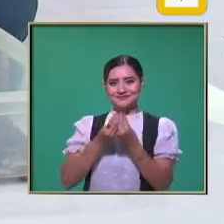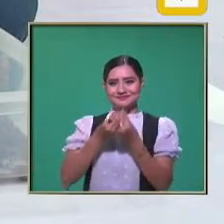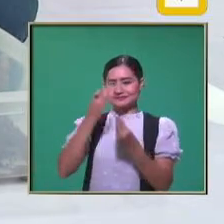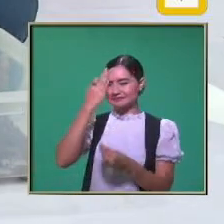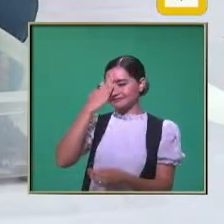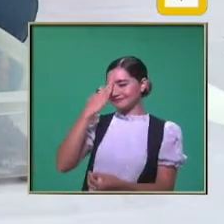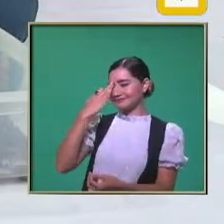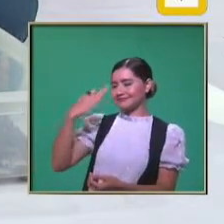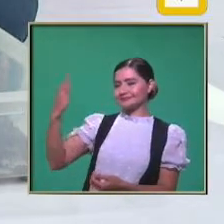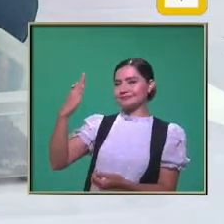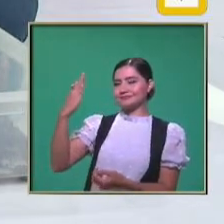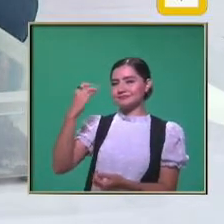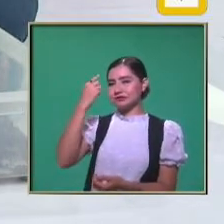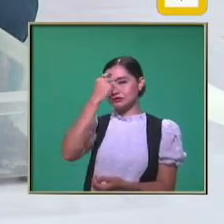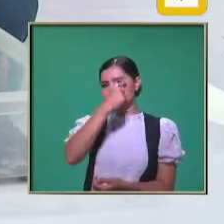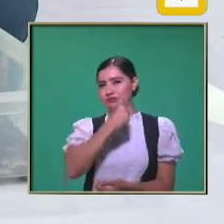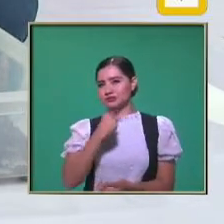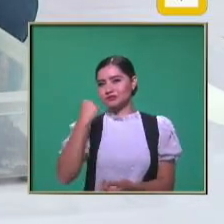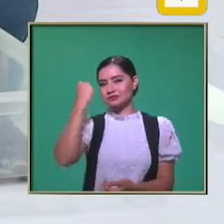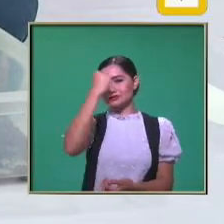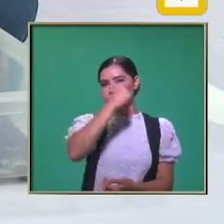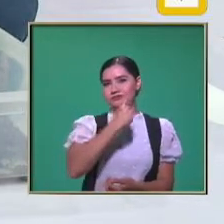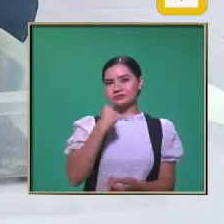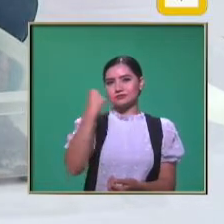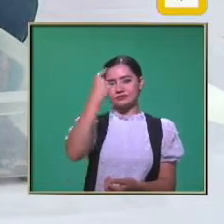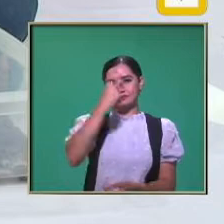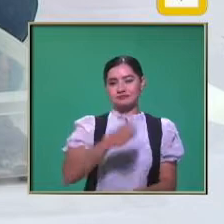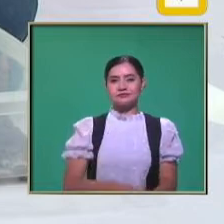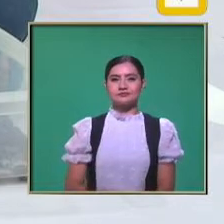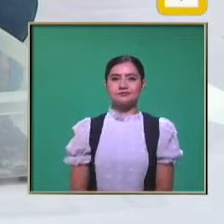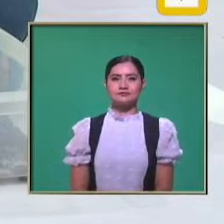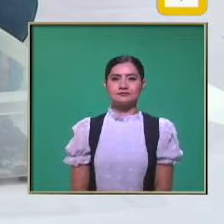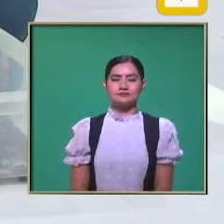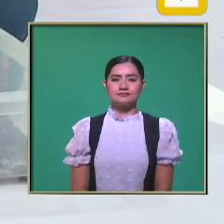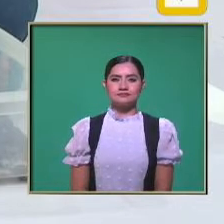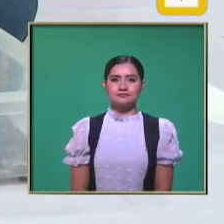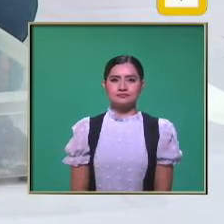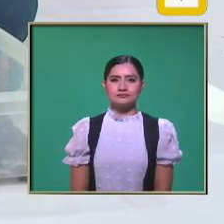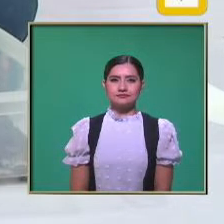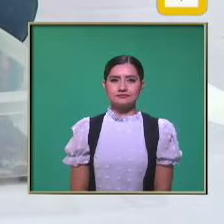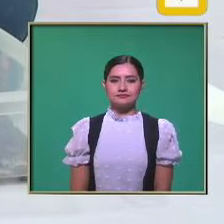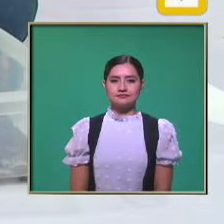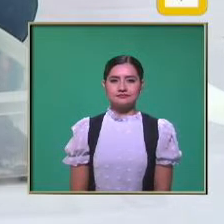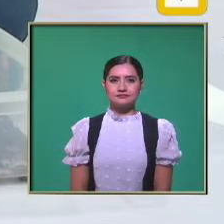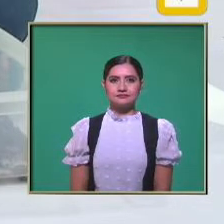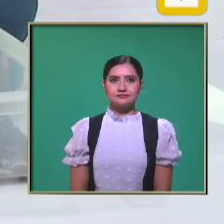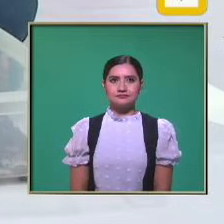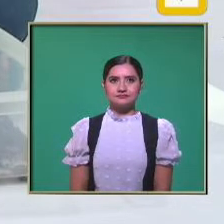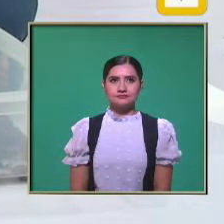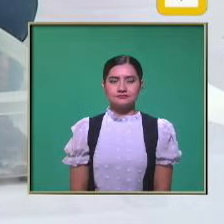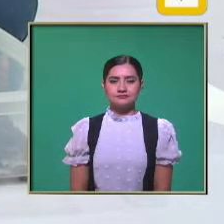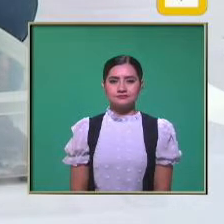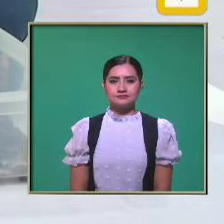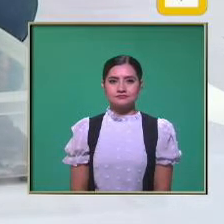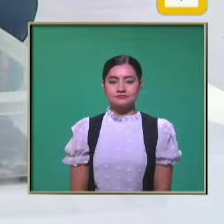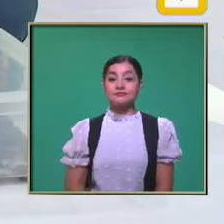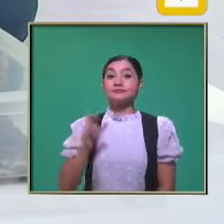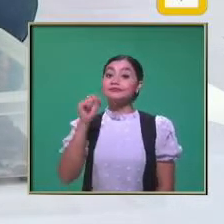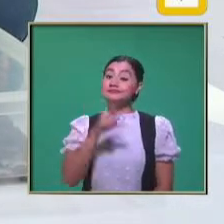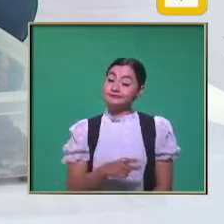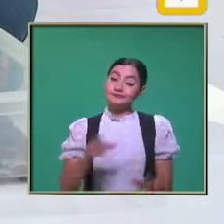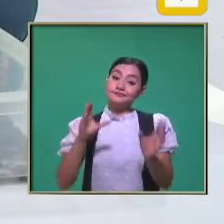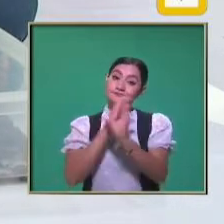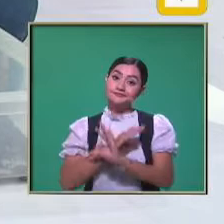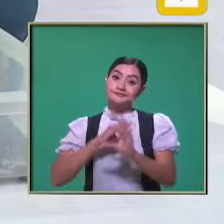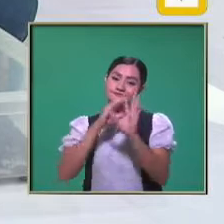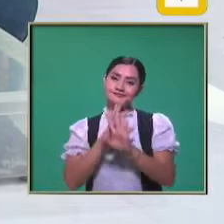tiempo. Claro. Se me ocurre que entonces estos juegos obviamente también los podemos acompañar con algunas canciones. Sí. A ver, maestro, ¿qué